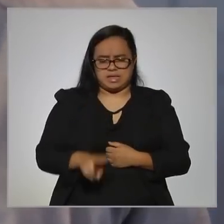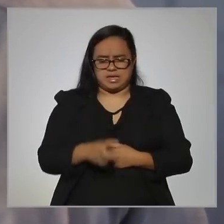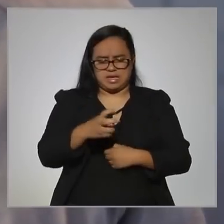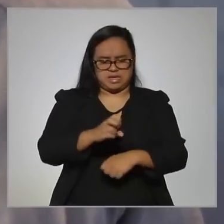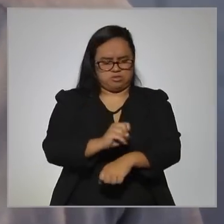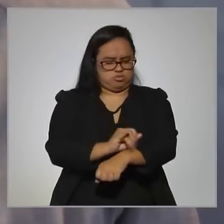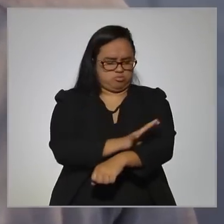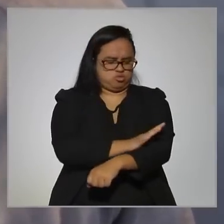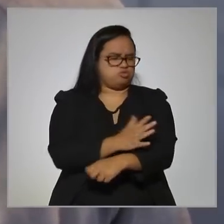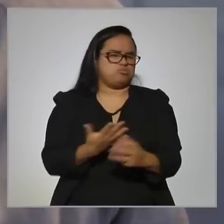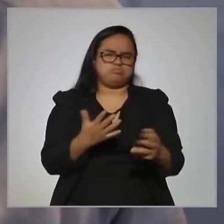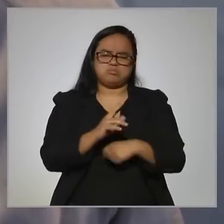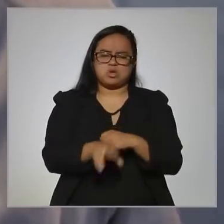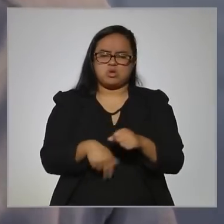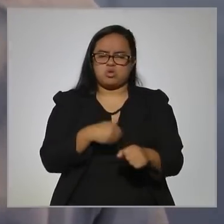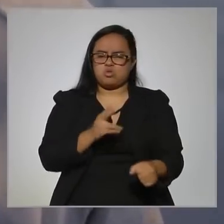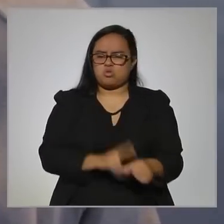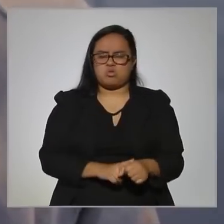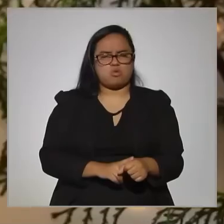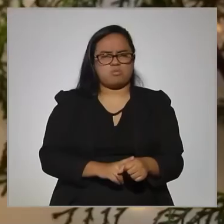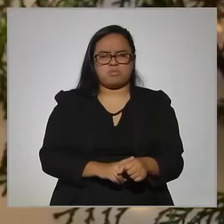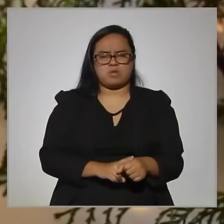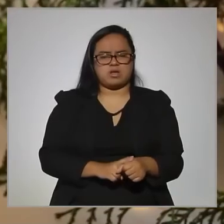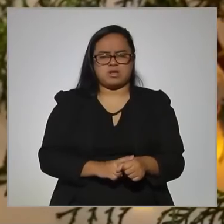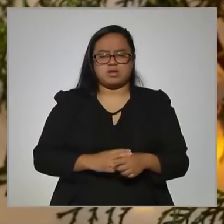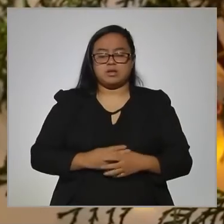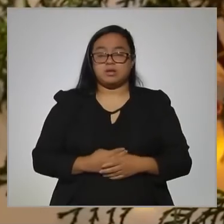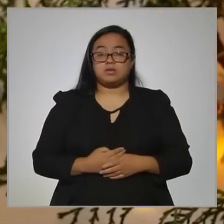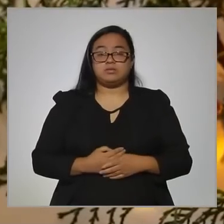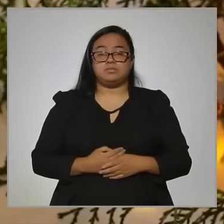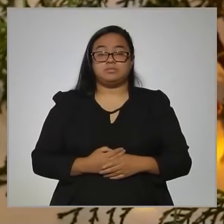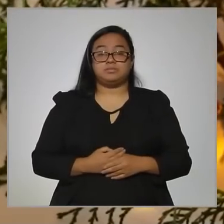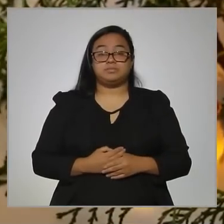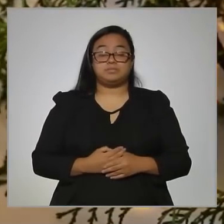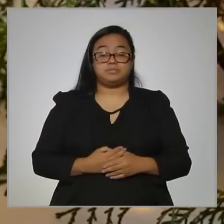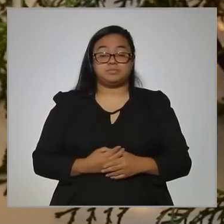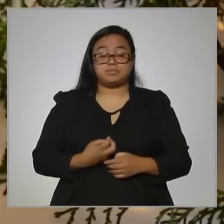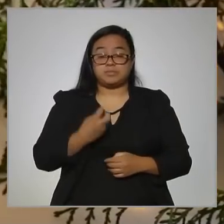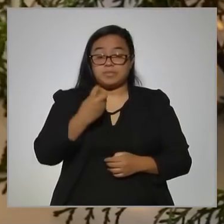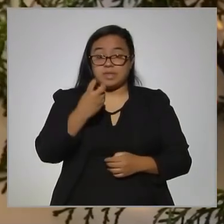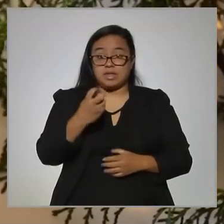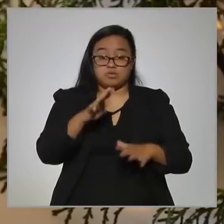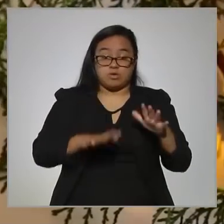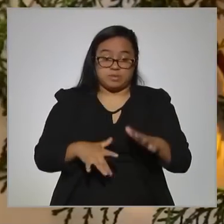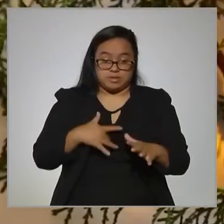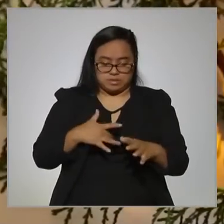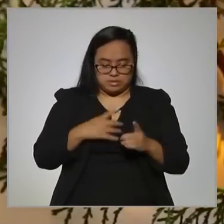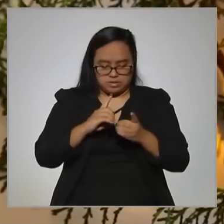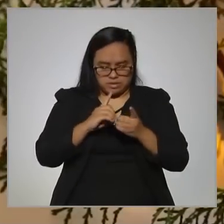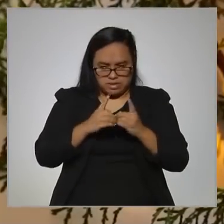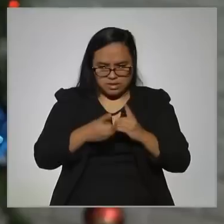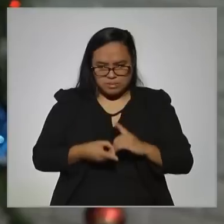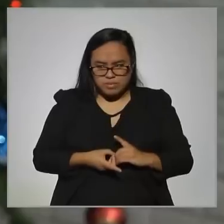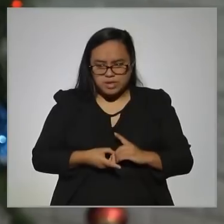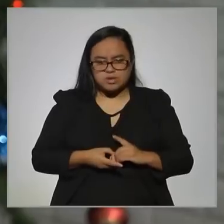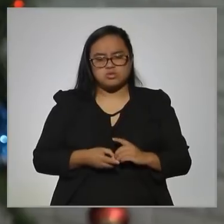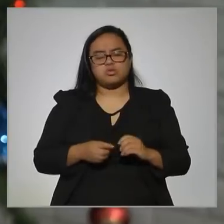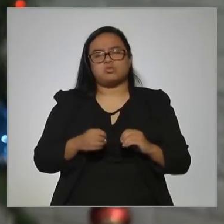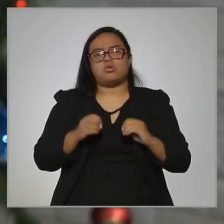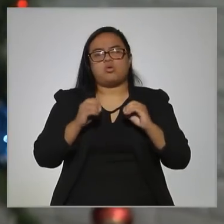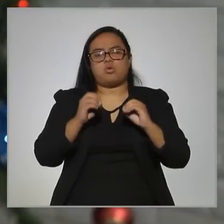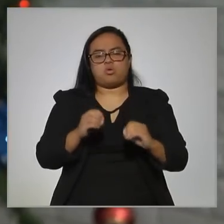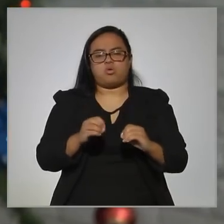emociones totalmente naturales, que de hecho este tipo de depresiones